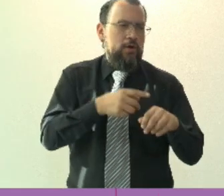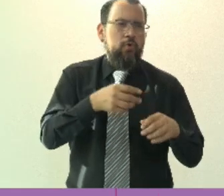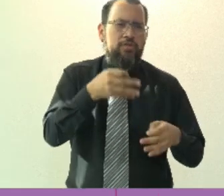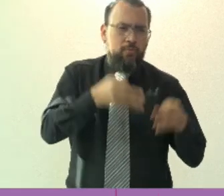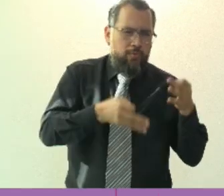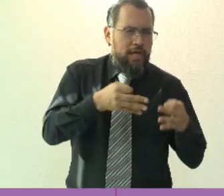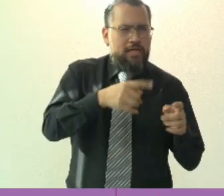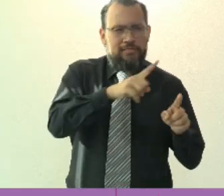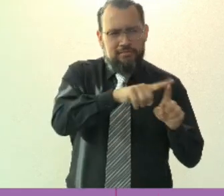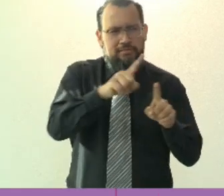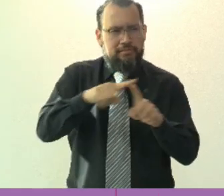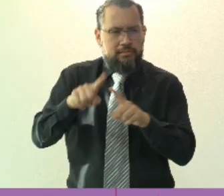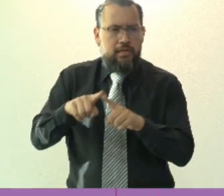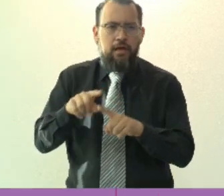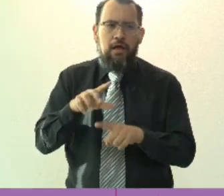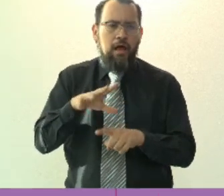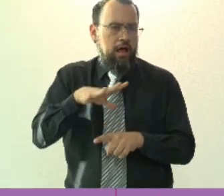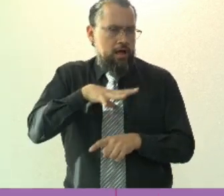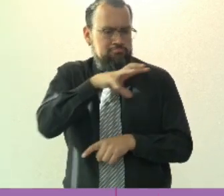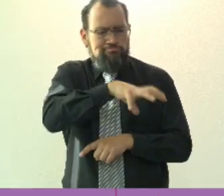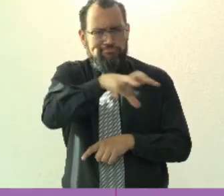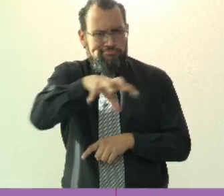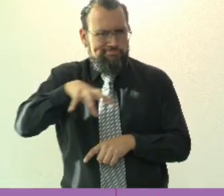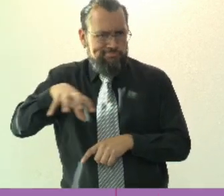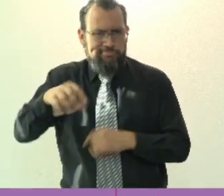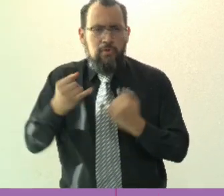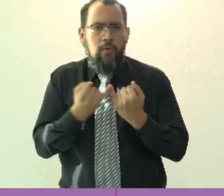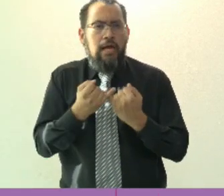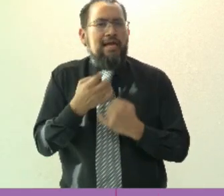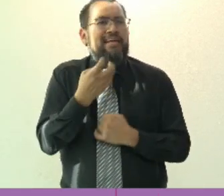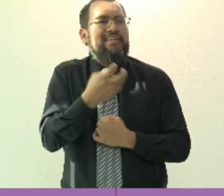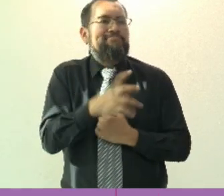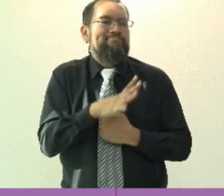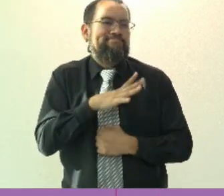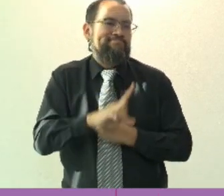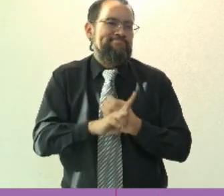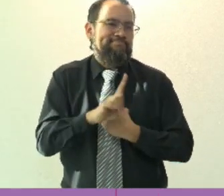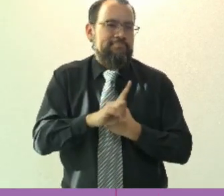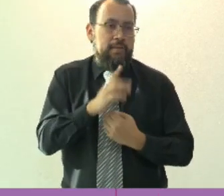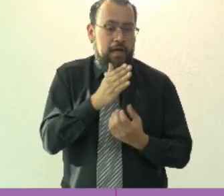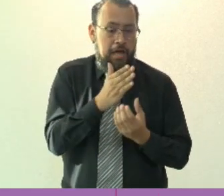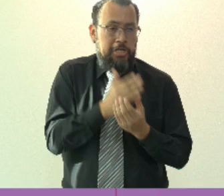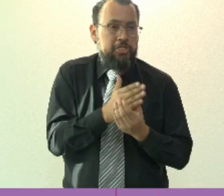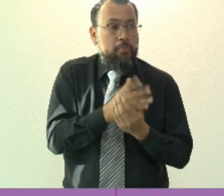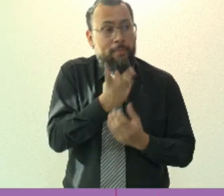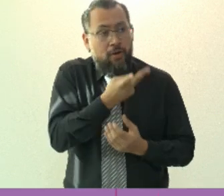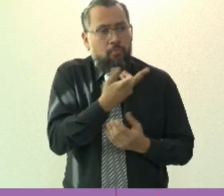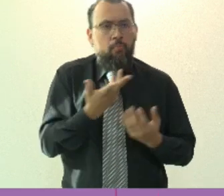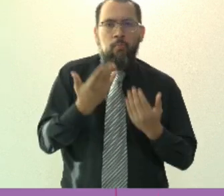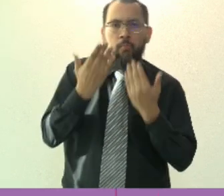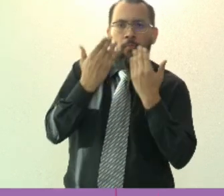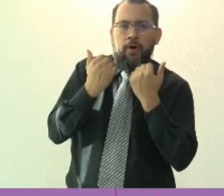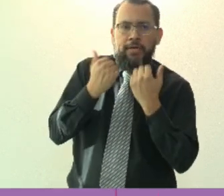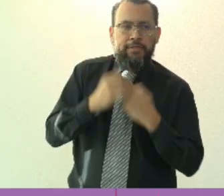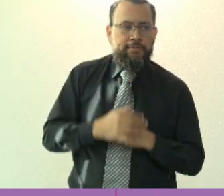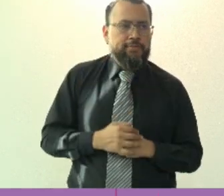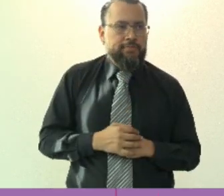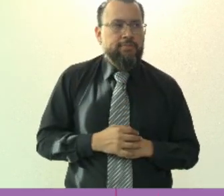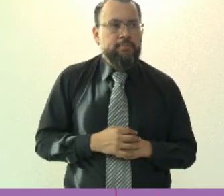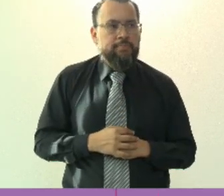instancias que había que involucrar. Gran problema, los archivos, no hay archivos.